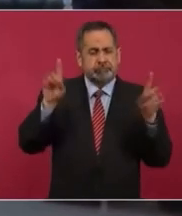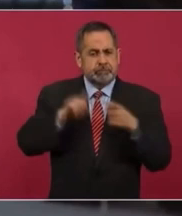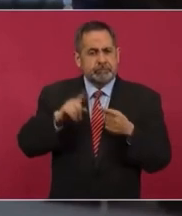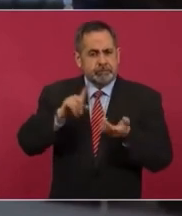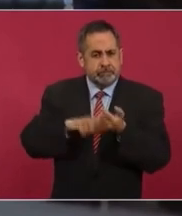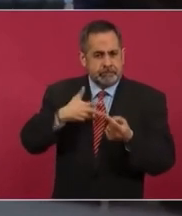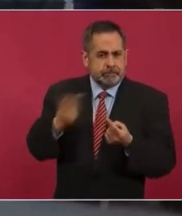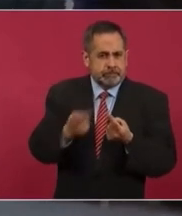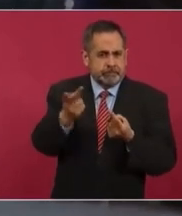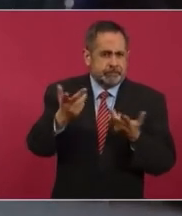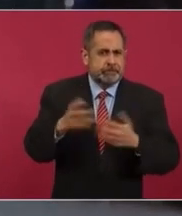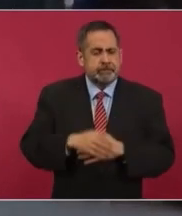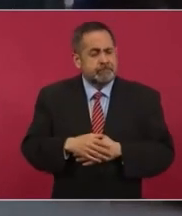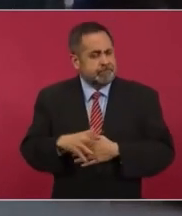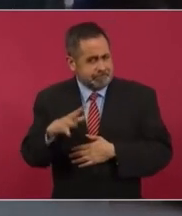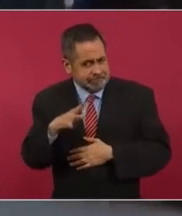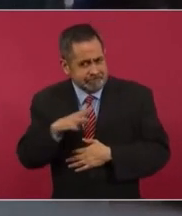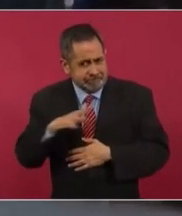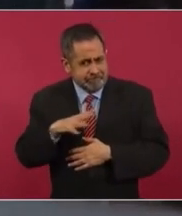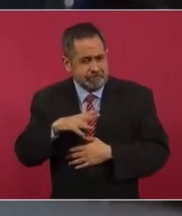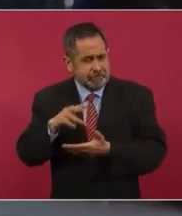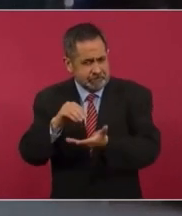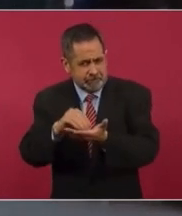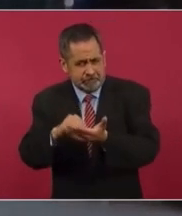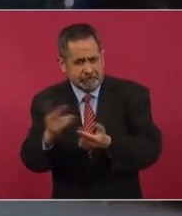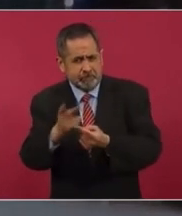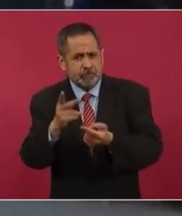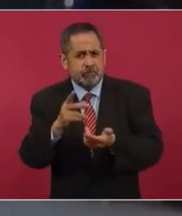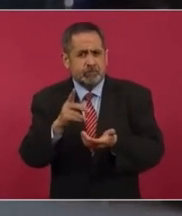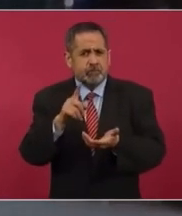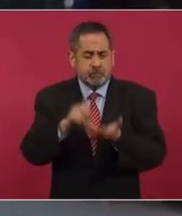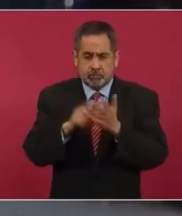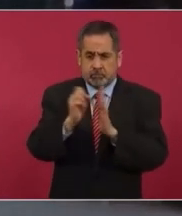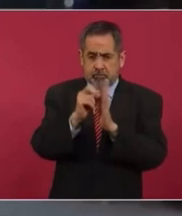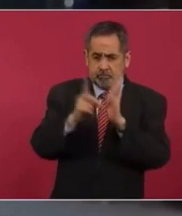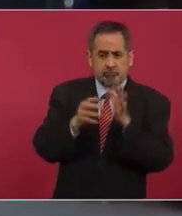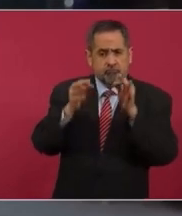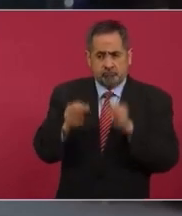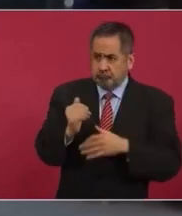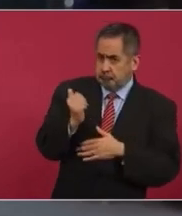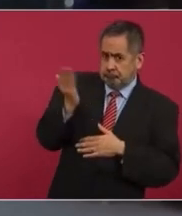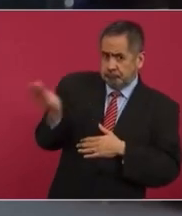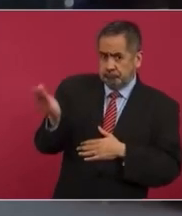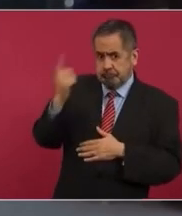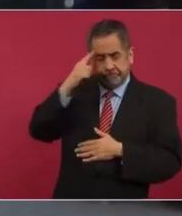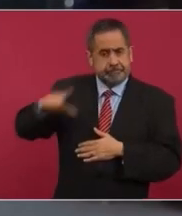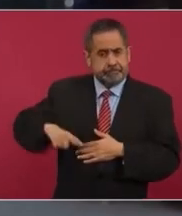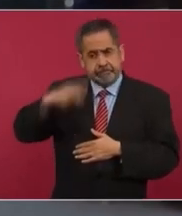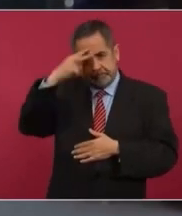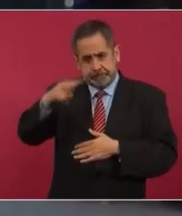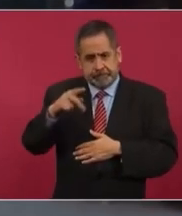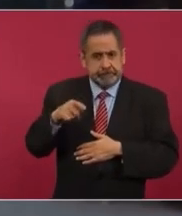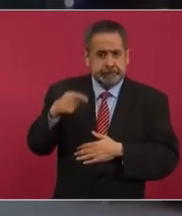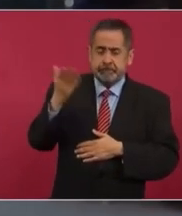preguntas. ¿Existe ahora una solicitud oficial del gobierno